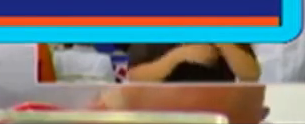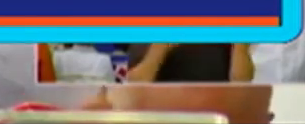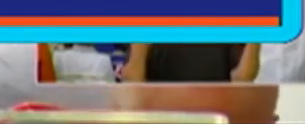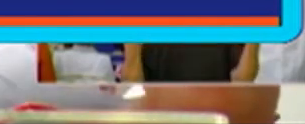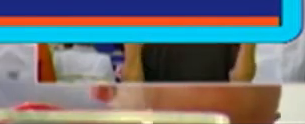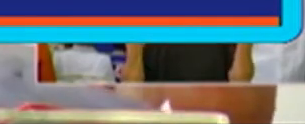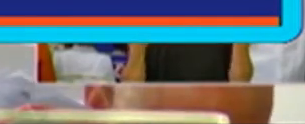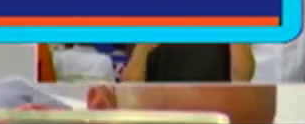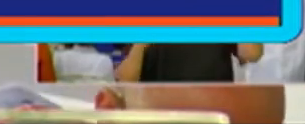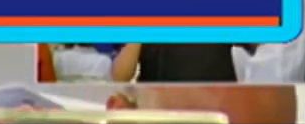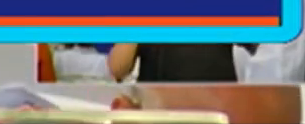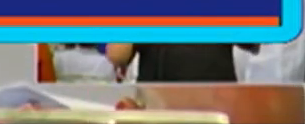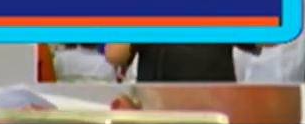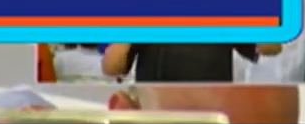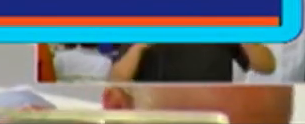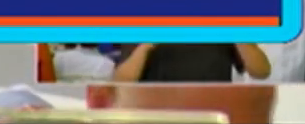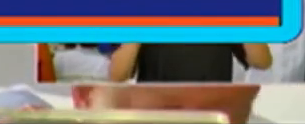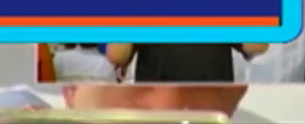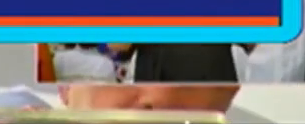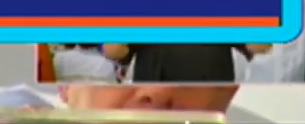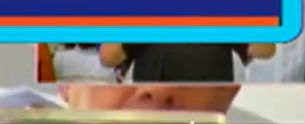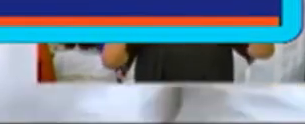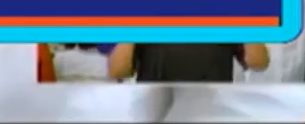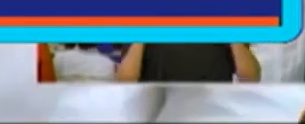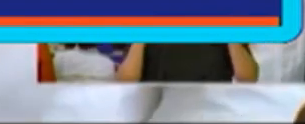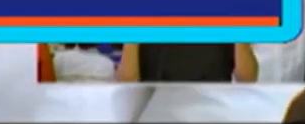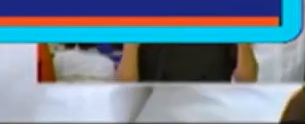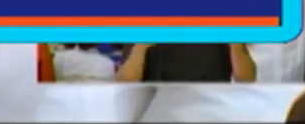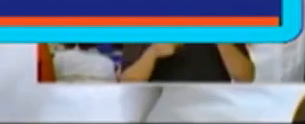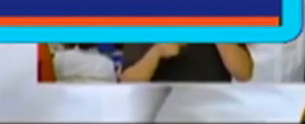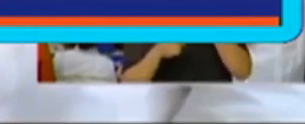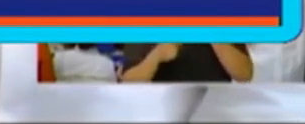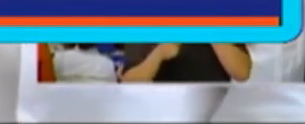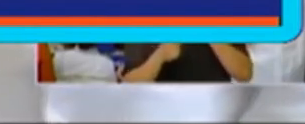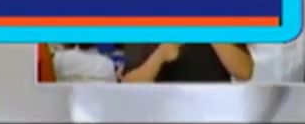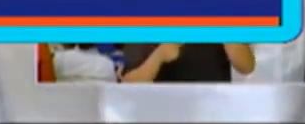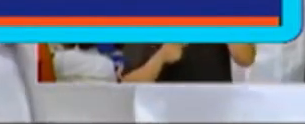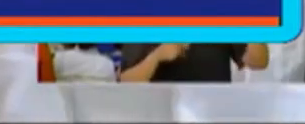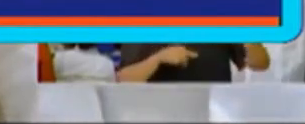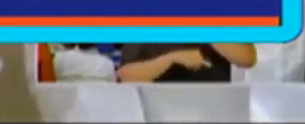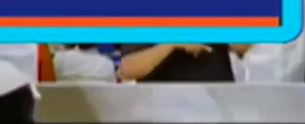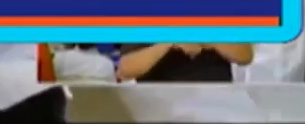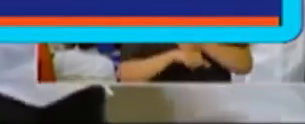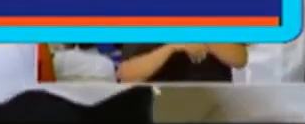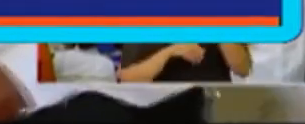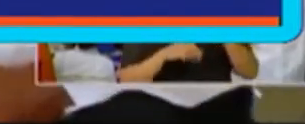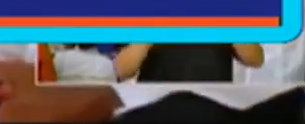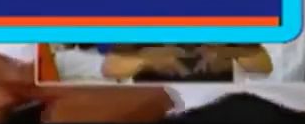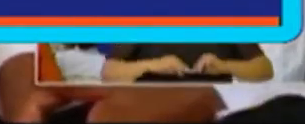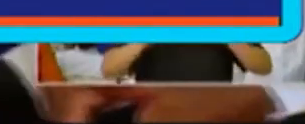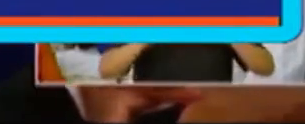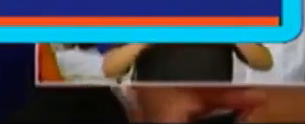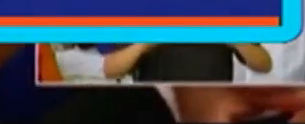todo, un saludo cordial al honorable presidente, a quien le reitero mi agradecimiento por mi designación. Ahí está, todavía